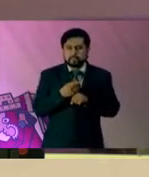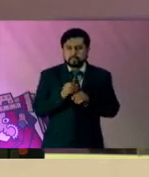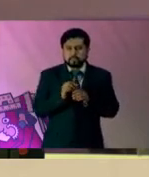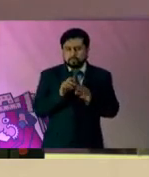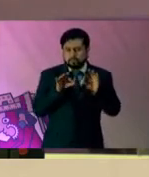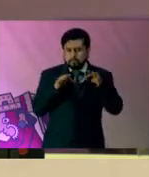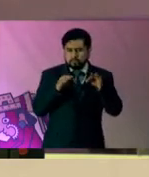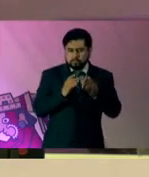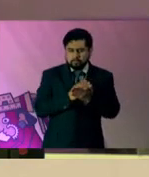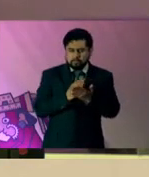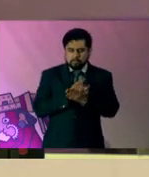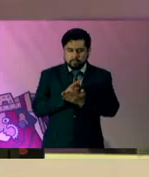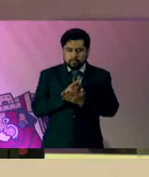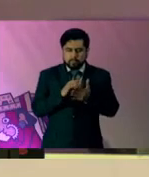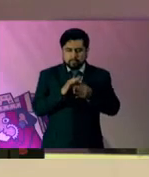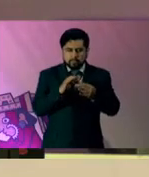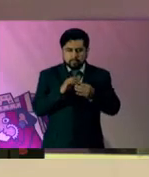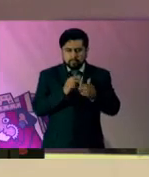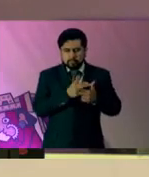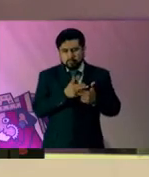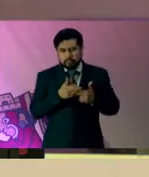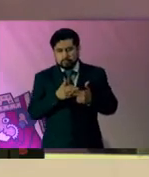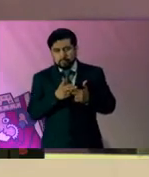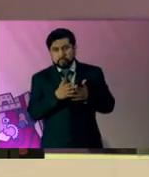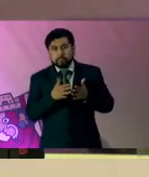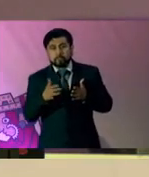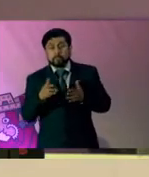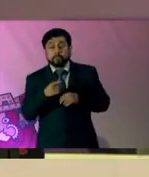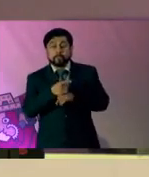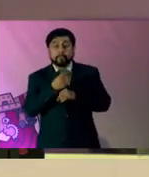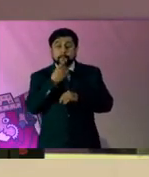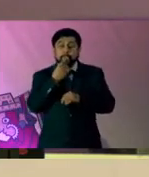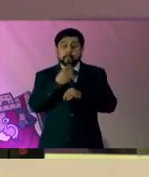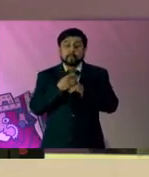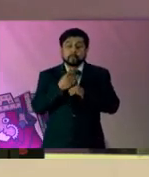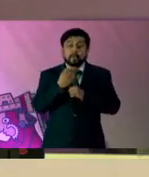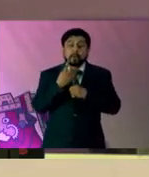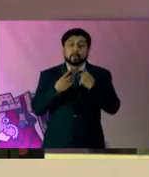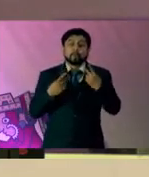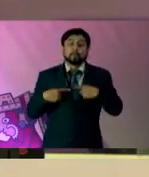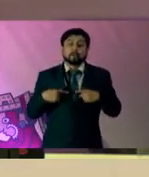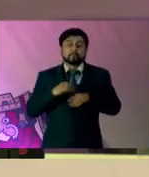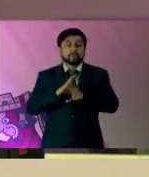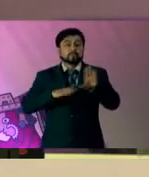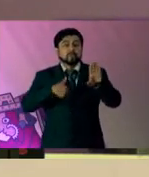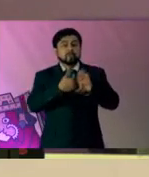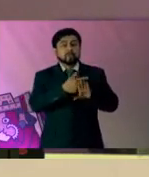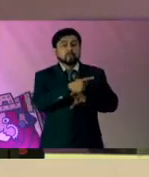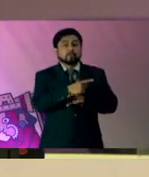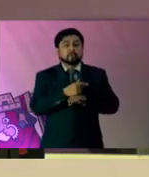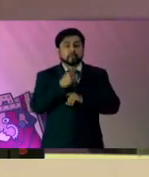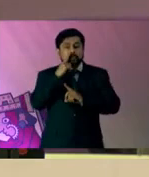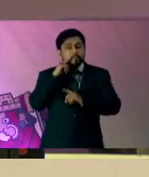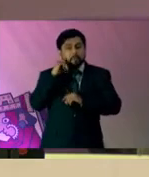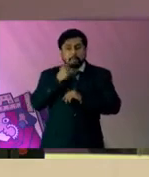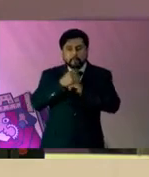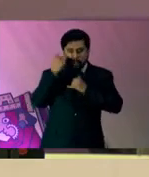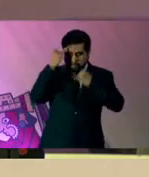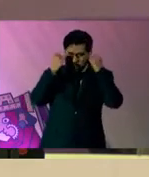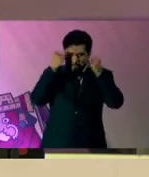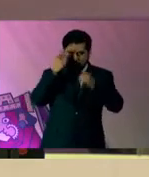rotunda en la que dice que los propios enemigos del zapatismo decían que en morelos